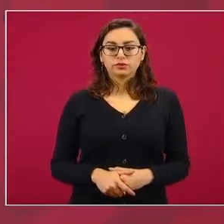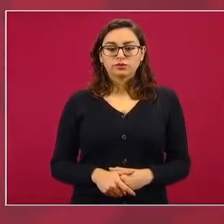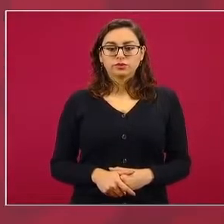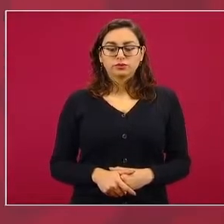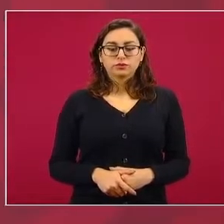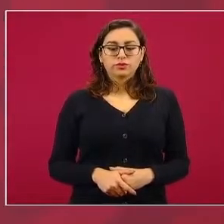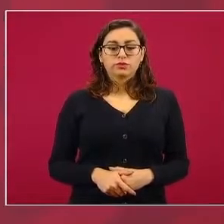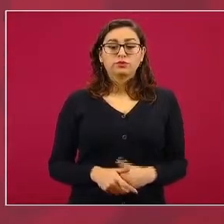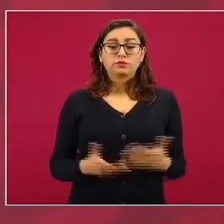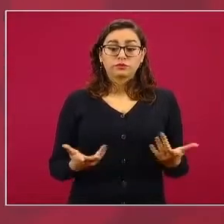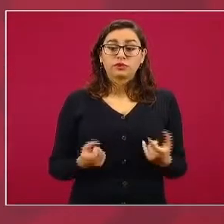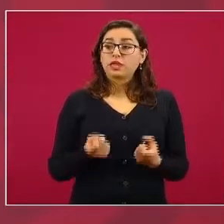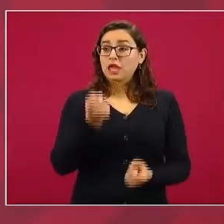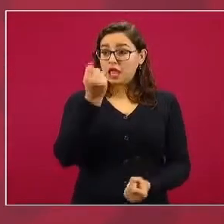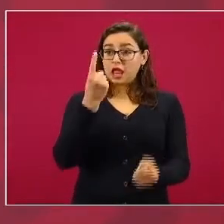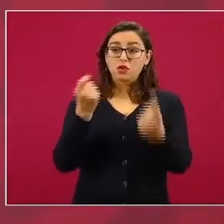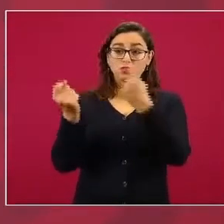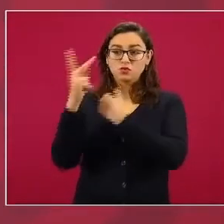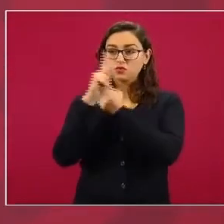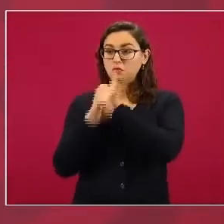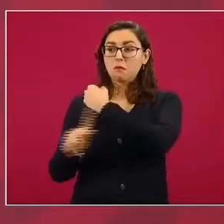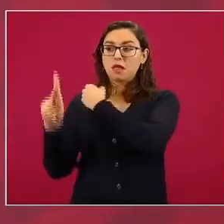afanes colonialistas.